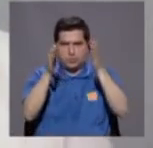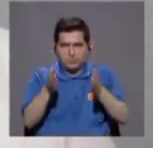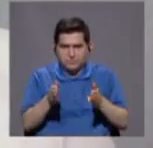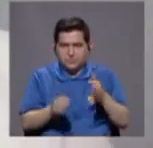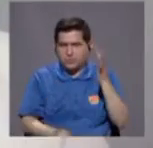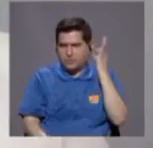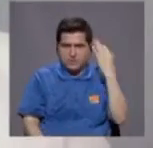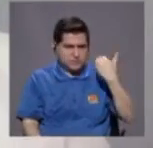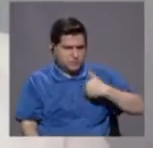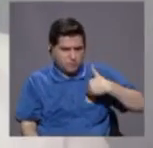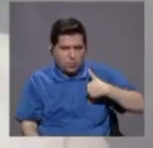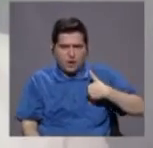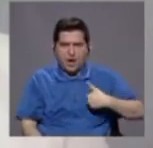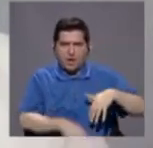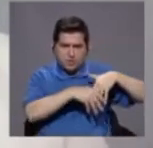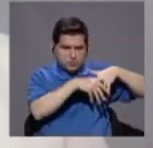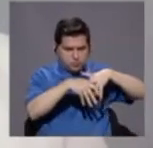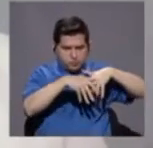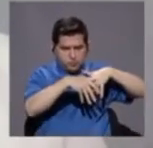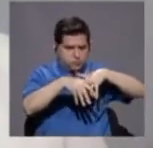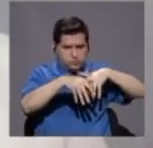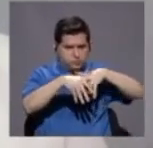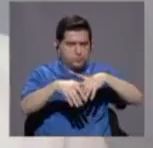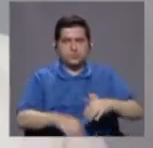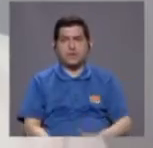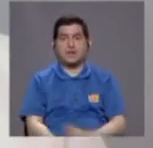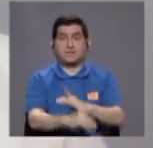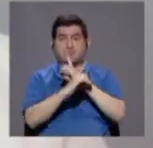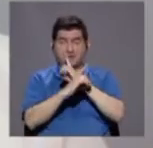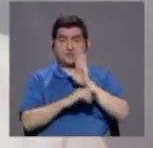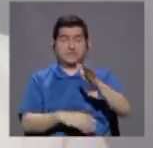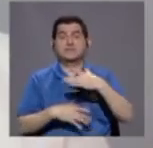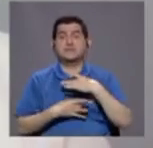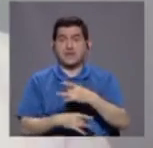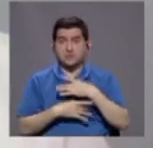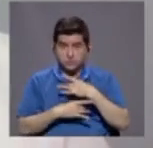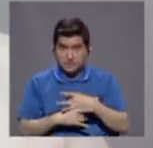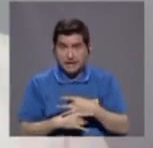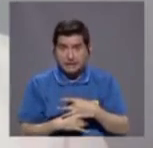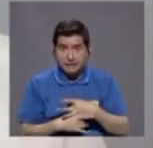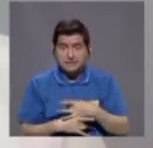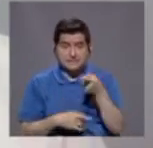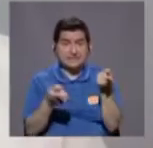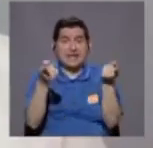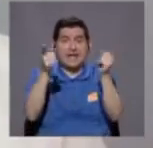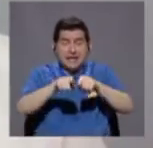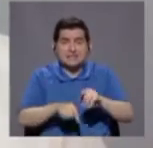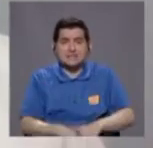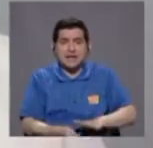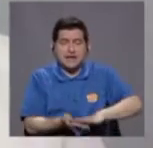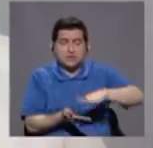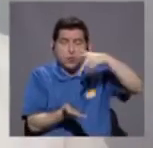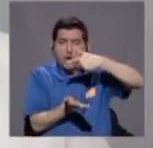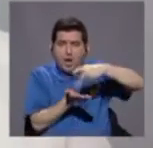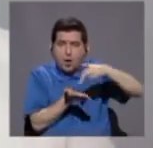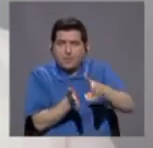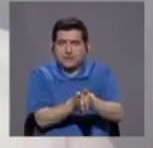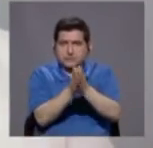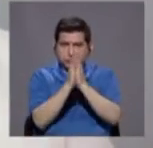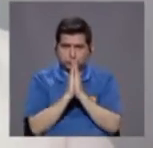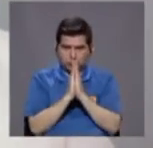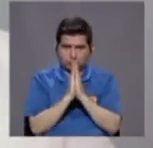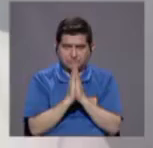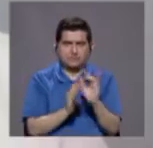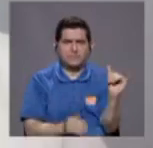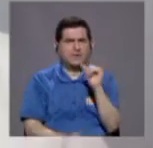maestras se movilizaron directamente en defensa de sus intereses, en ese caso por un aumento de salarios,